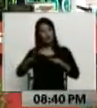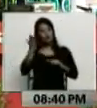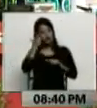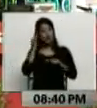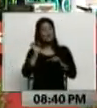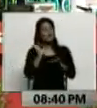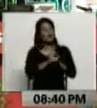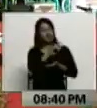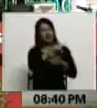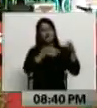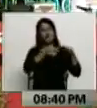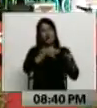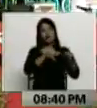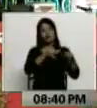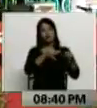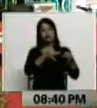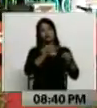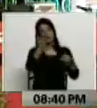patriota